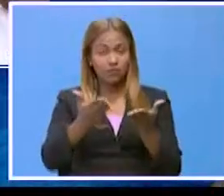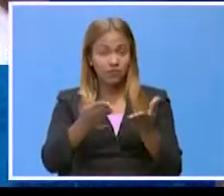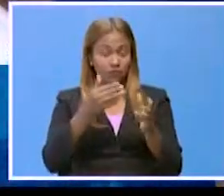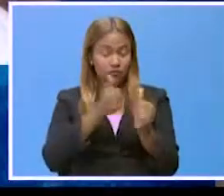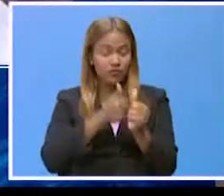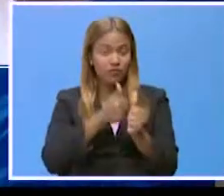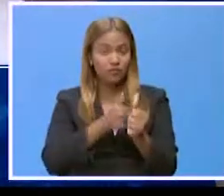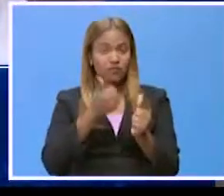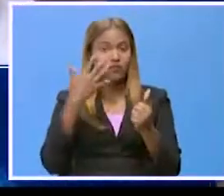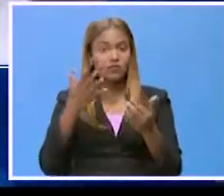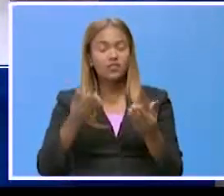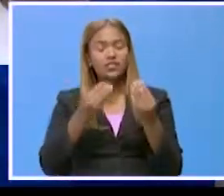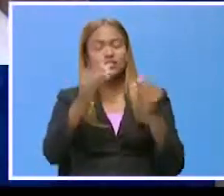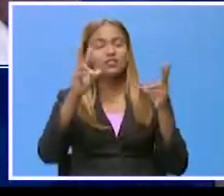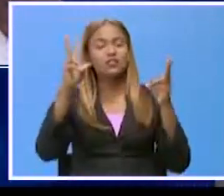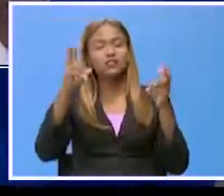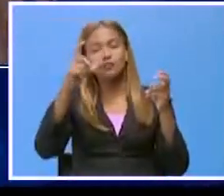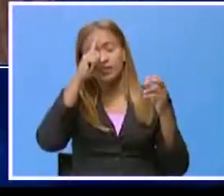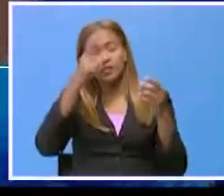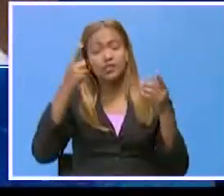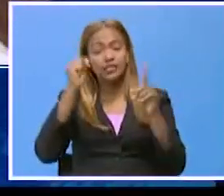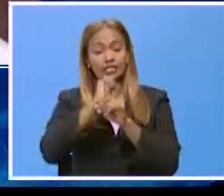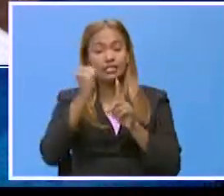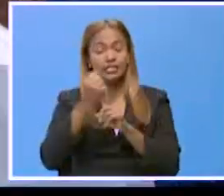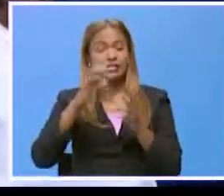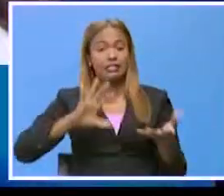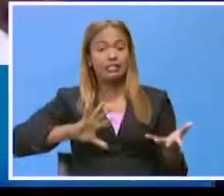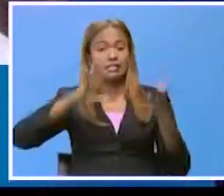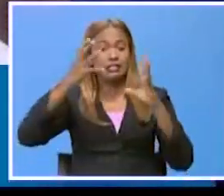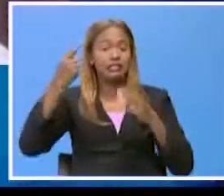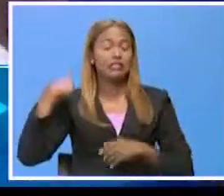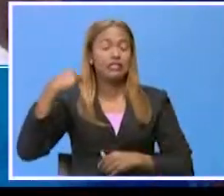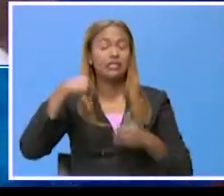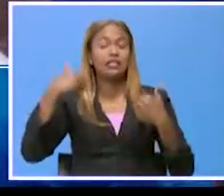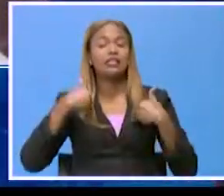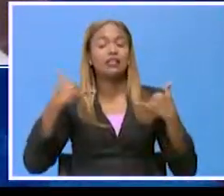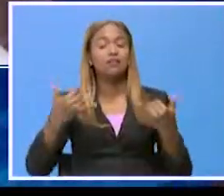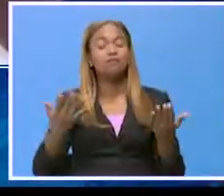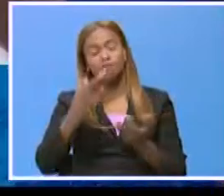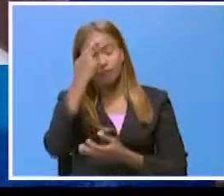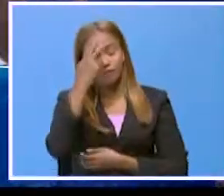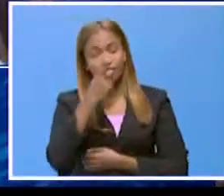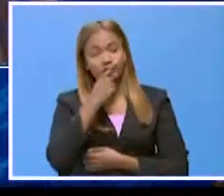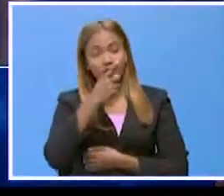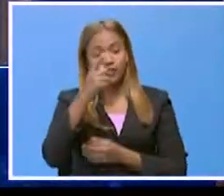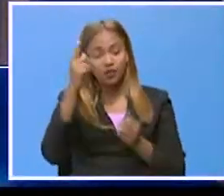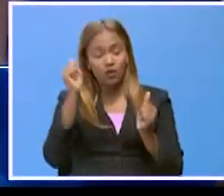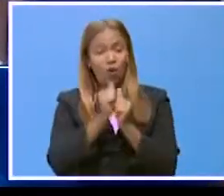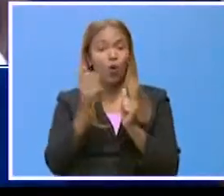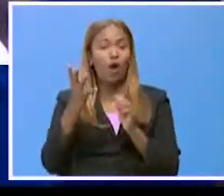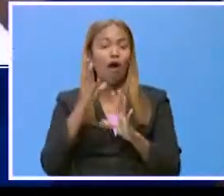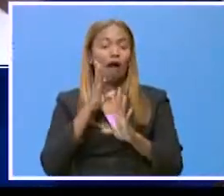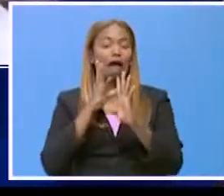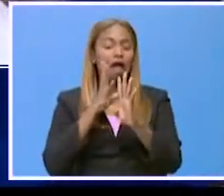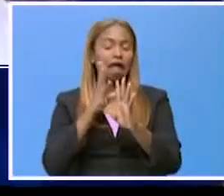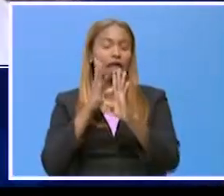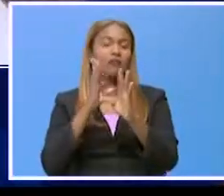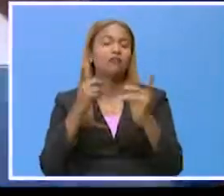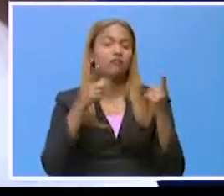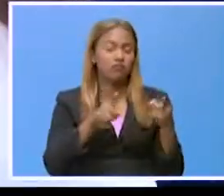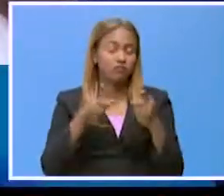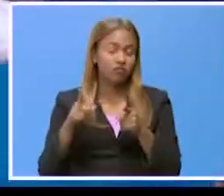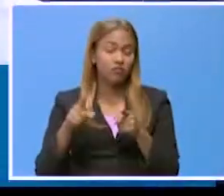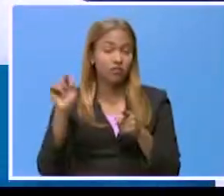se hace en el marco de la realidad caótica que nosotros tenemos en la ciudad con el tráfico y